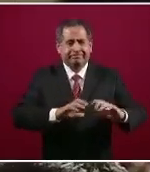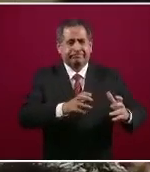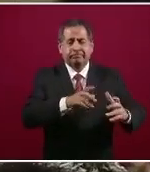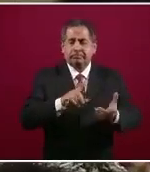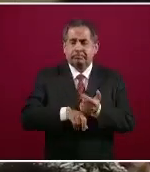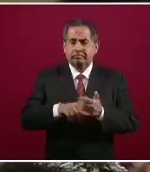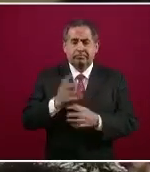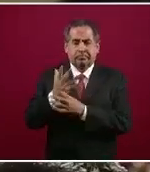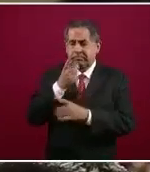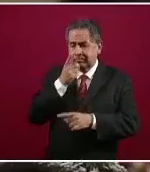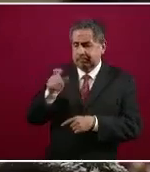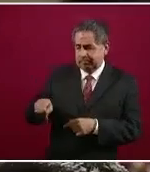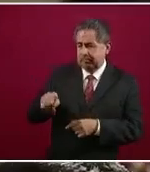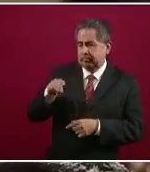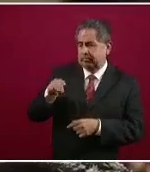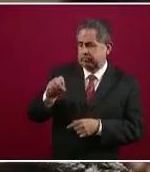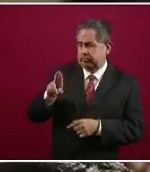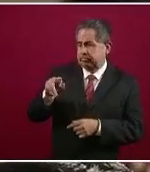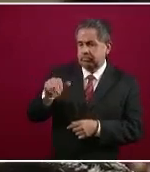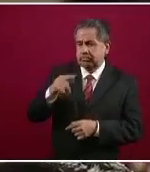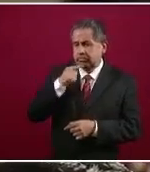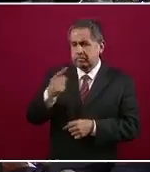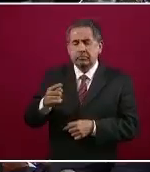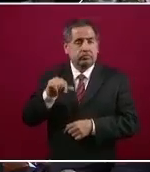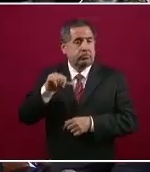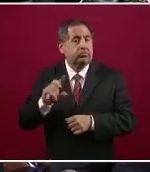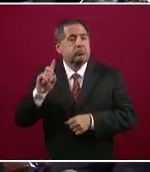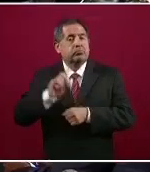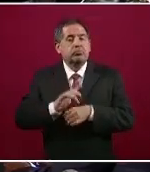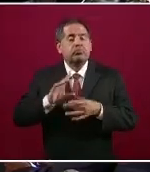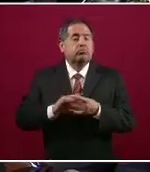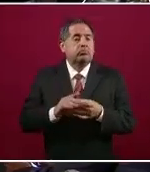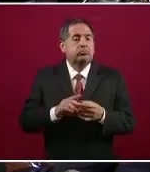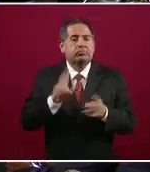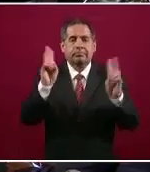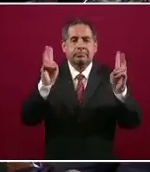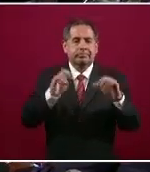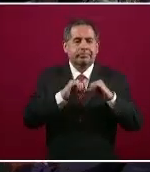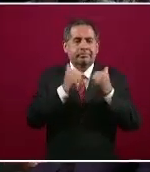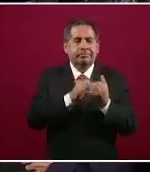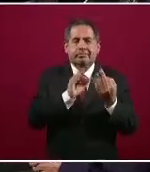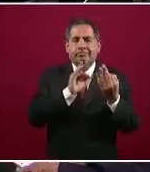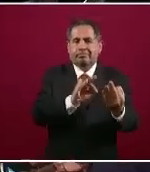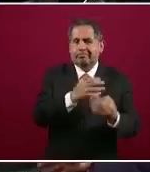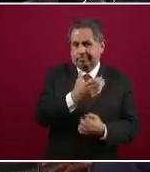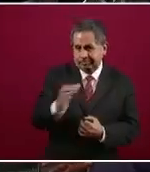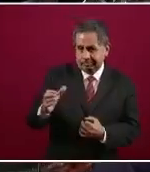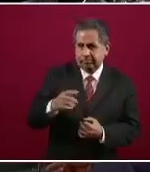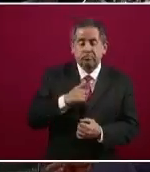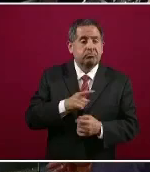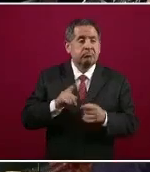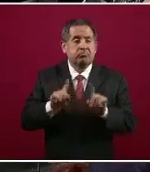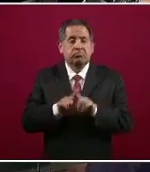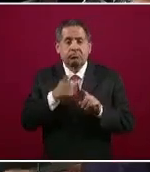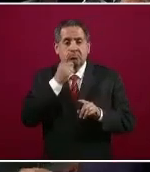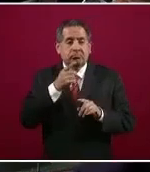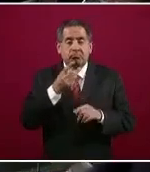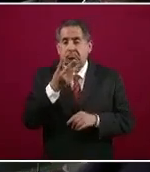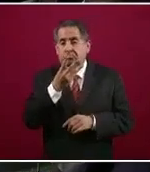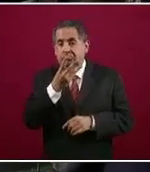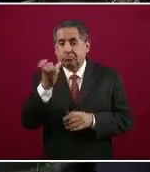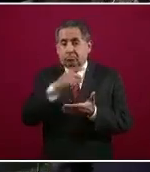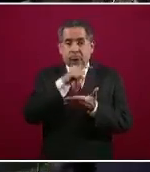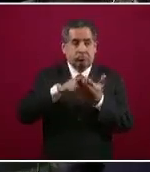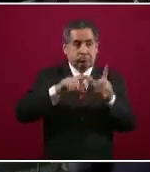de Morena. El día de hoy el Frente Auténtico del Campo anunció bloqueos en 300 puntos del